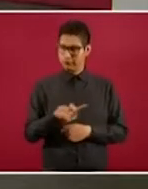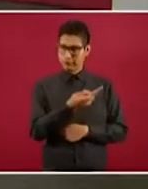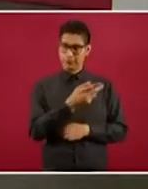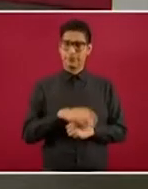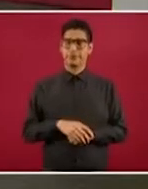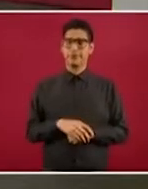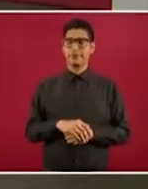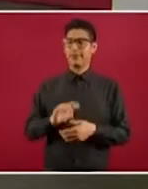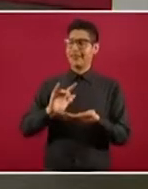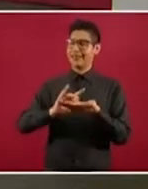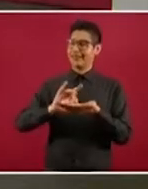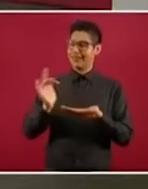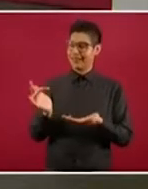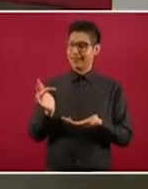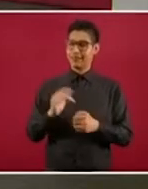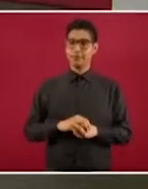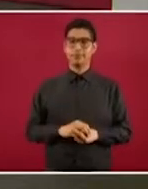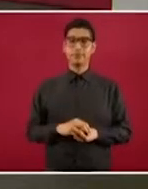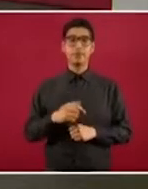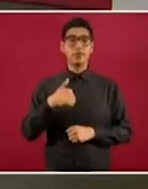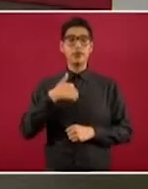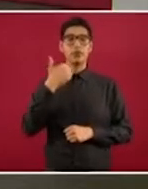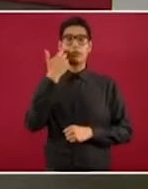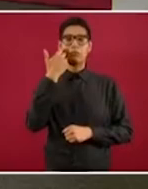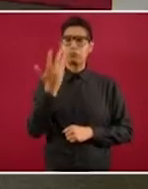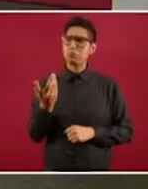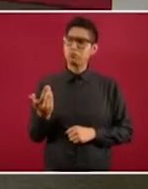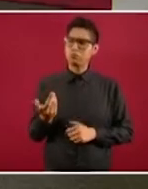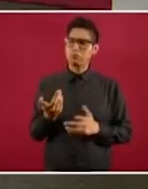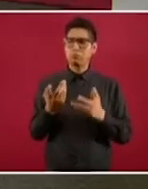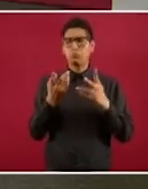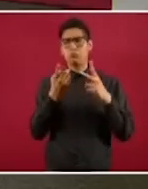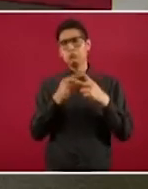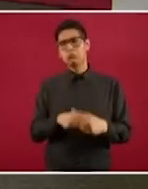Muchas gracias. Quisiera empezar